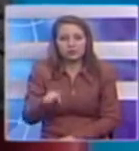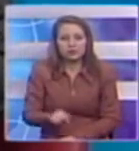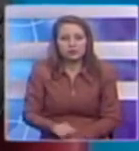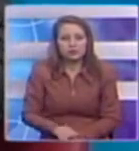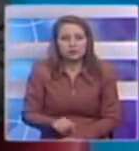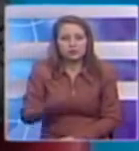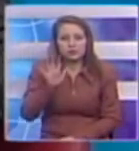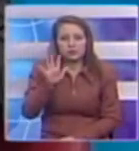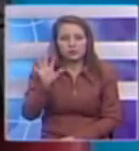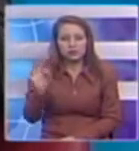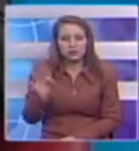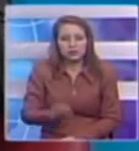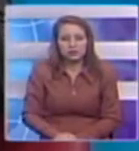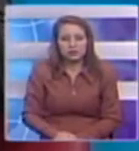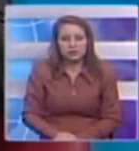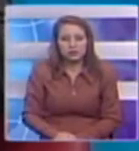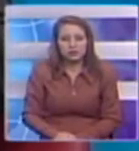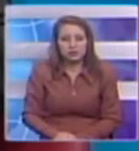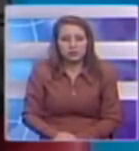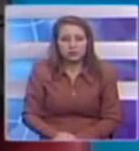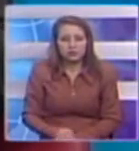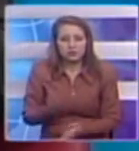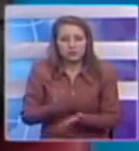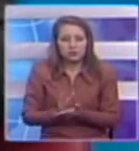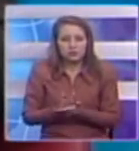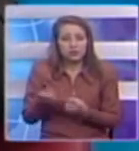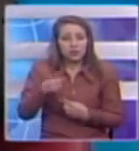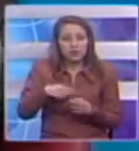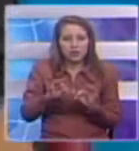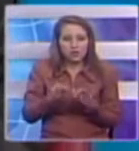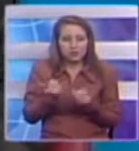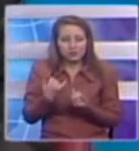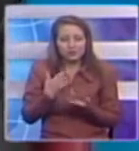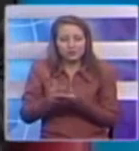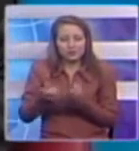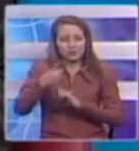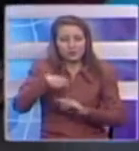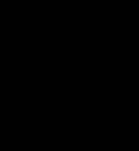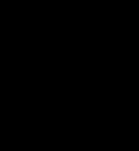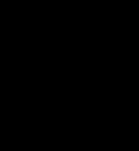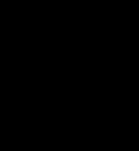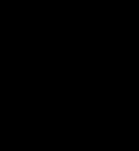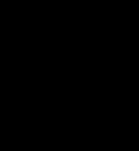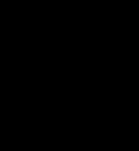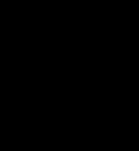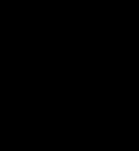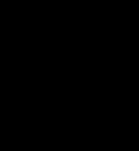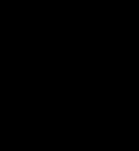con 59 minutos. Hacemos la pausa y enseguida regresamos.